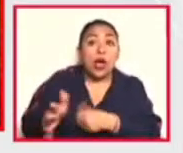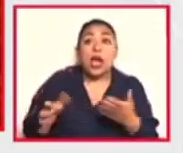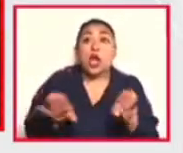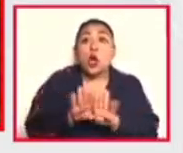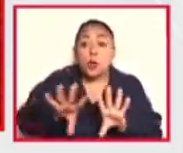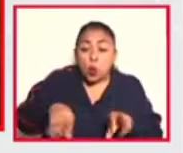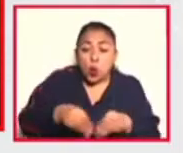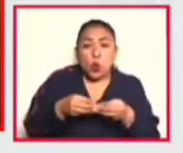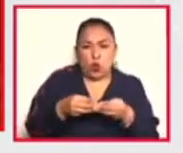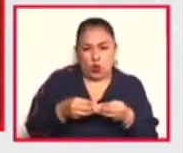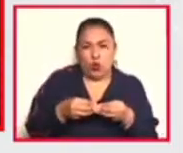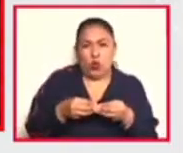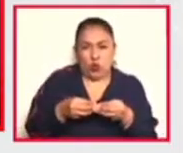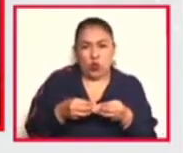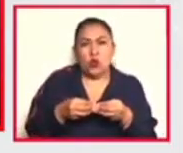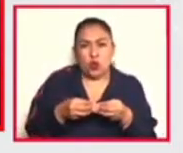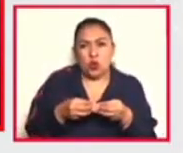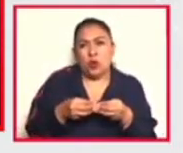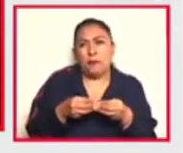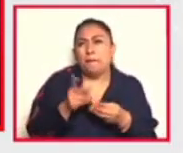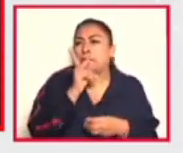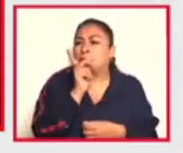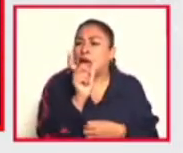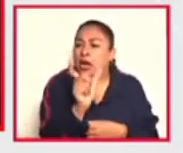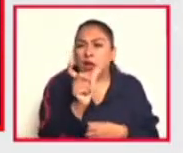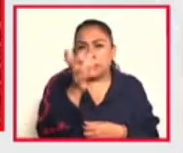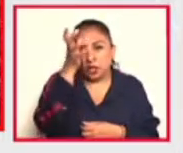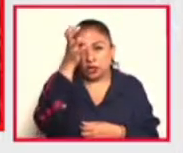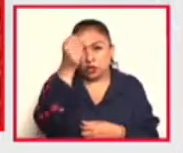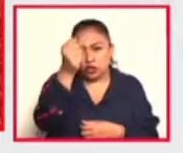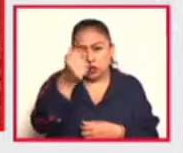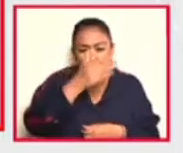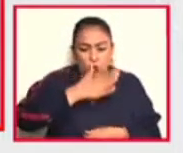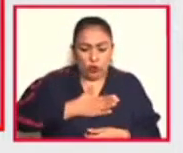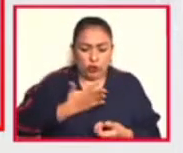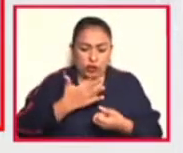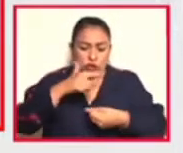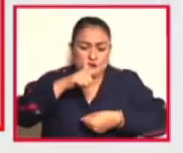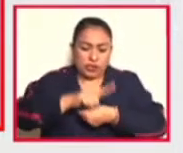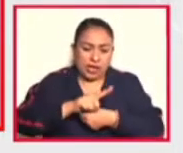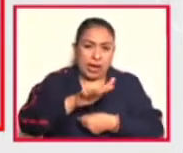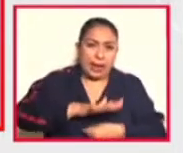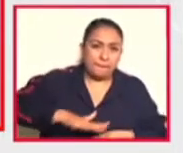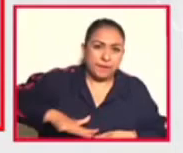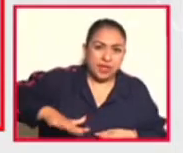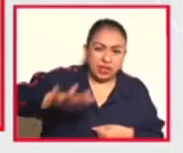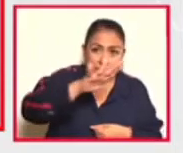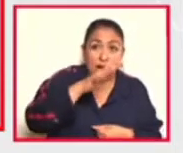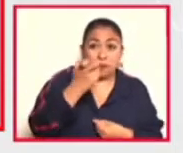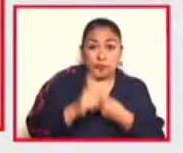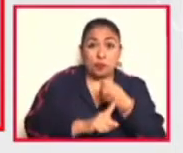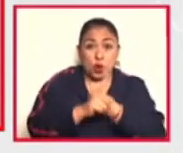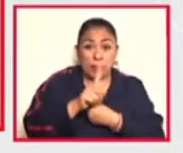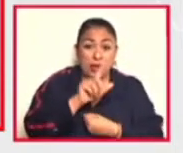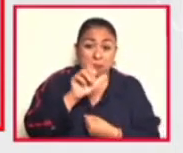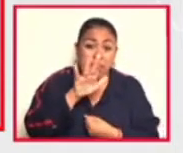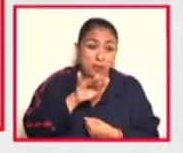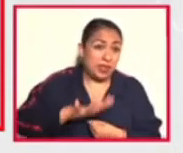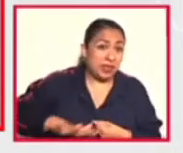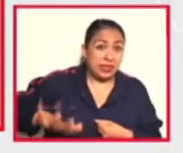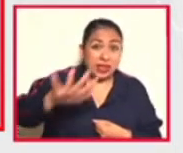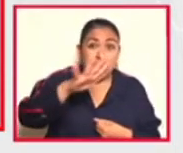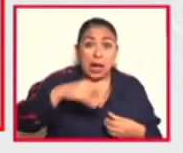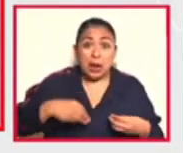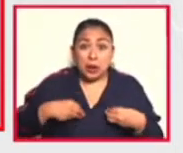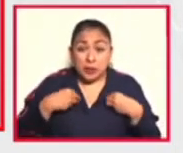incorporar el término y el concepto de justicia socioambiental. La crisis ambiental debida al